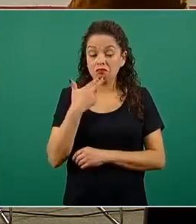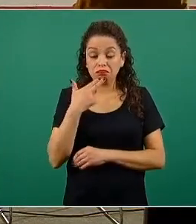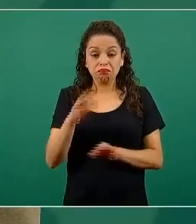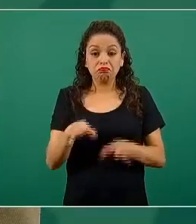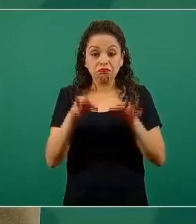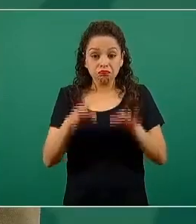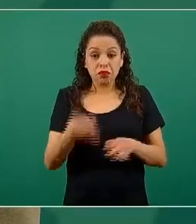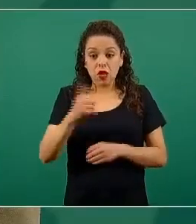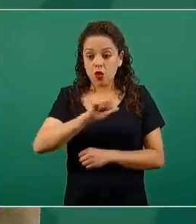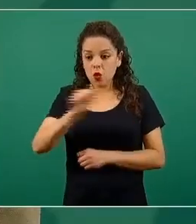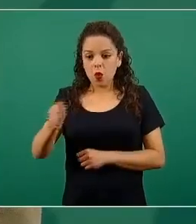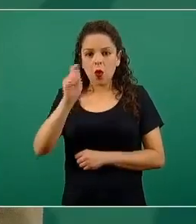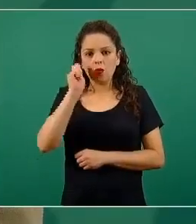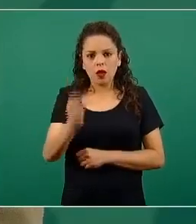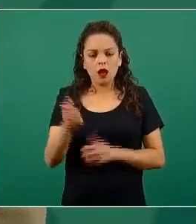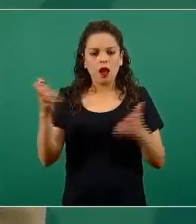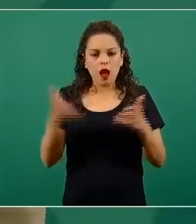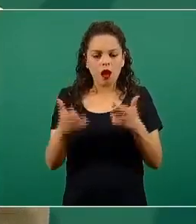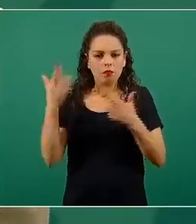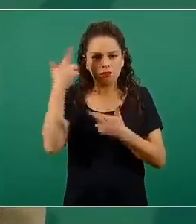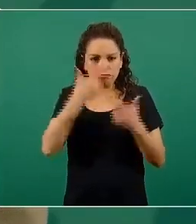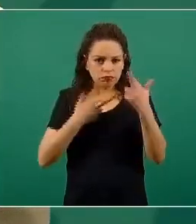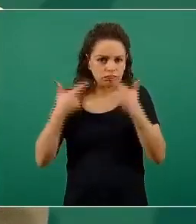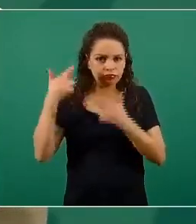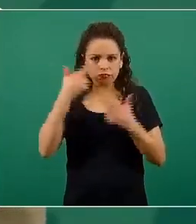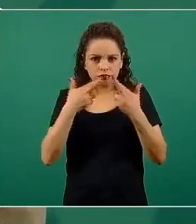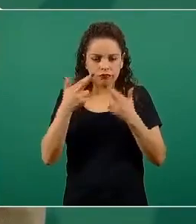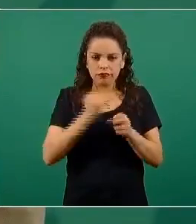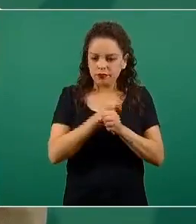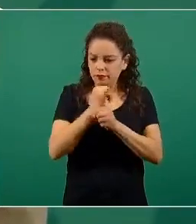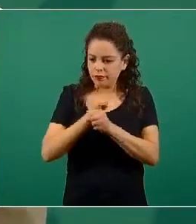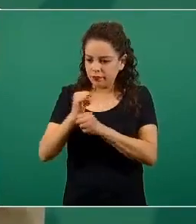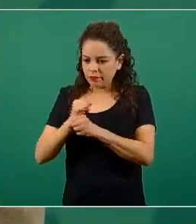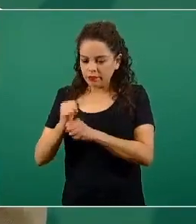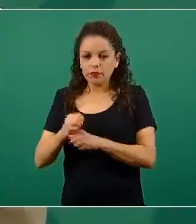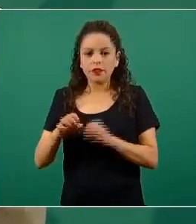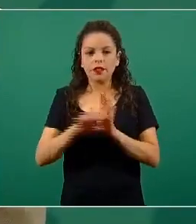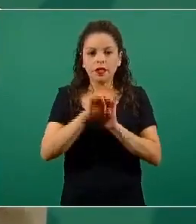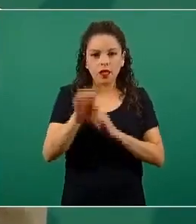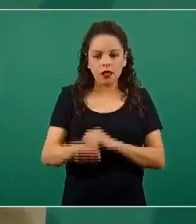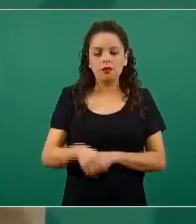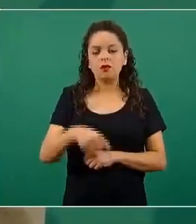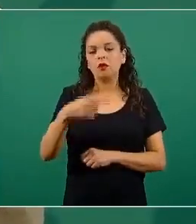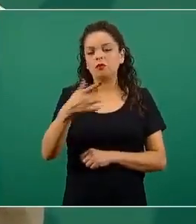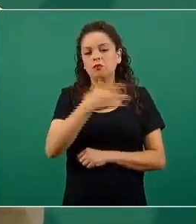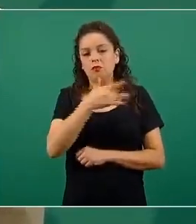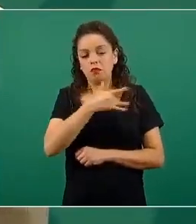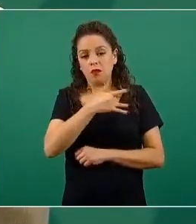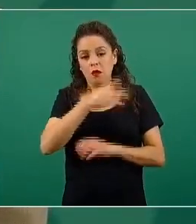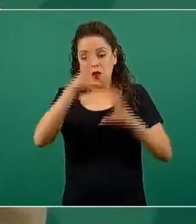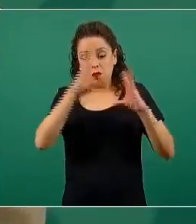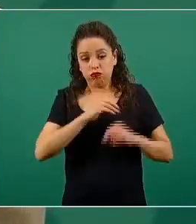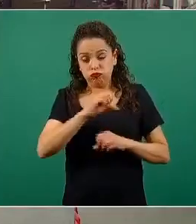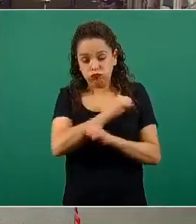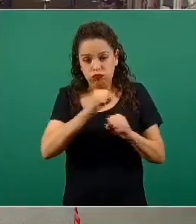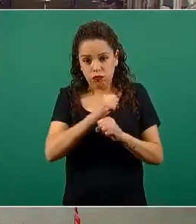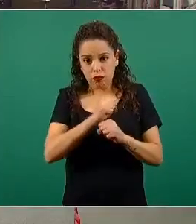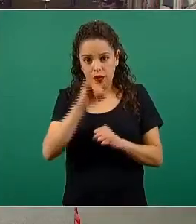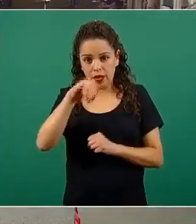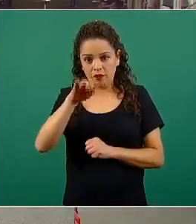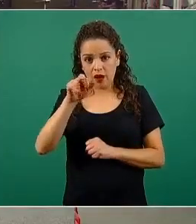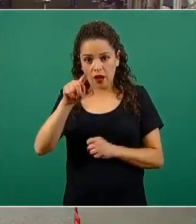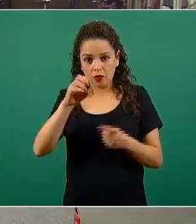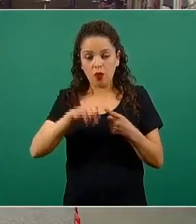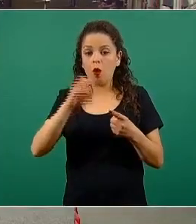es el análisis de otras causas básicas como diabetes, como infarto, que también incrementan de manera